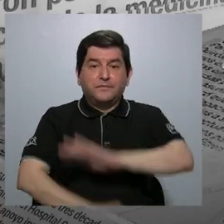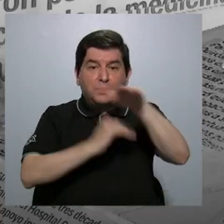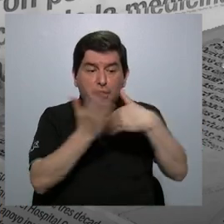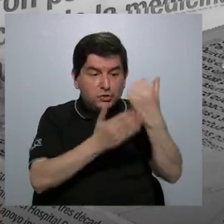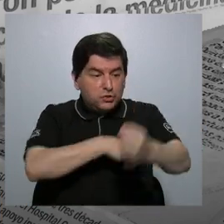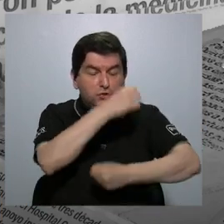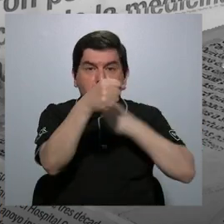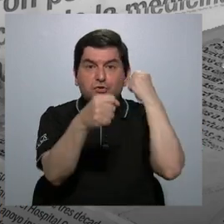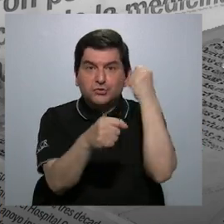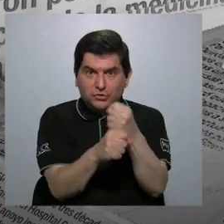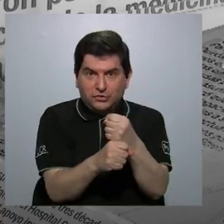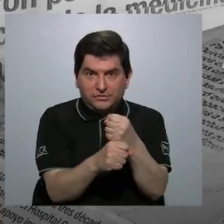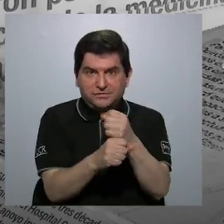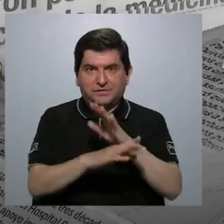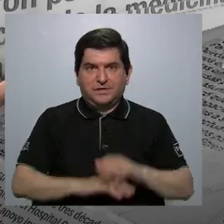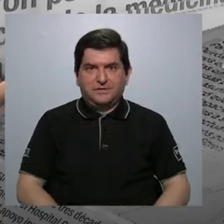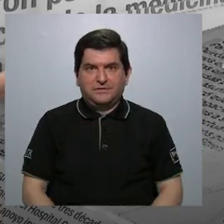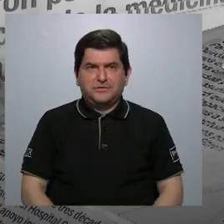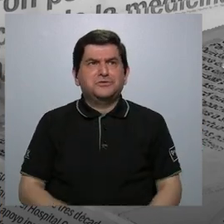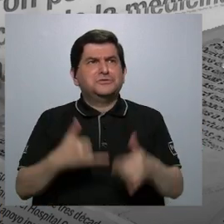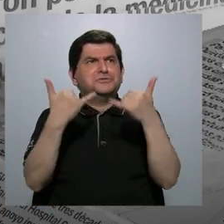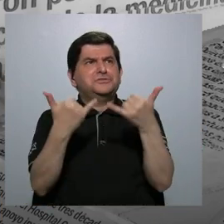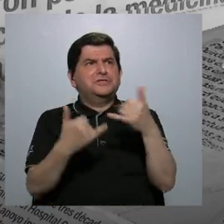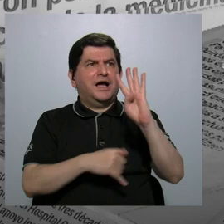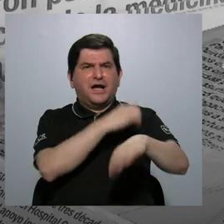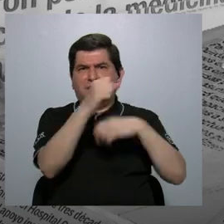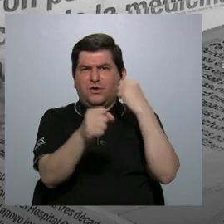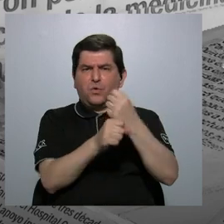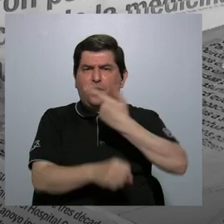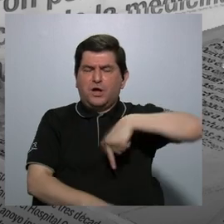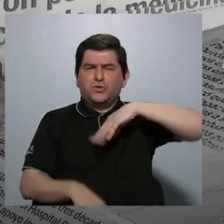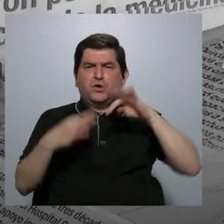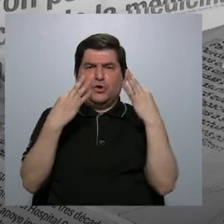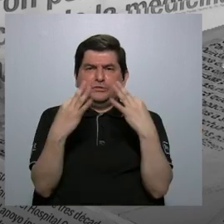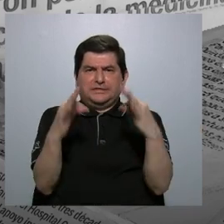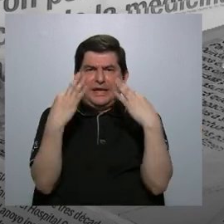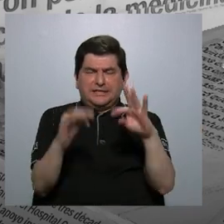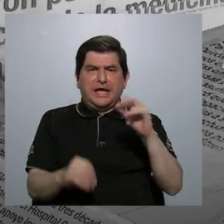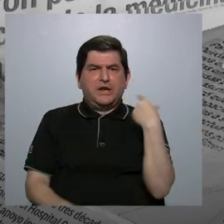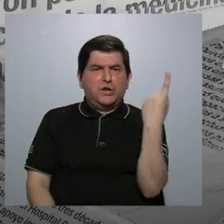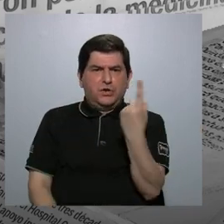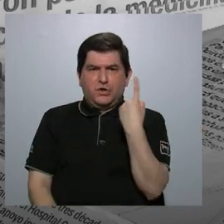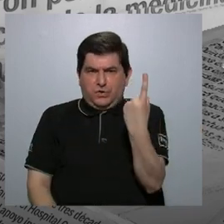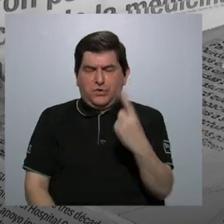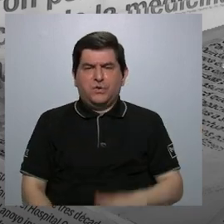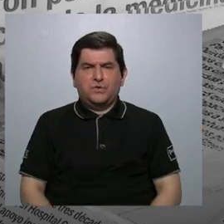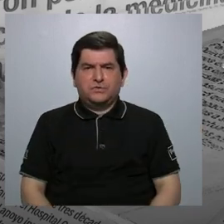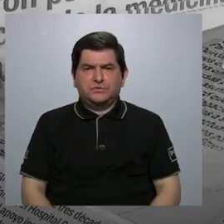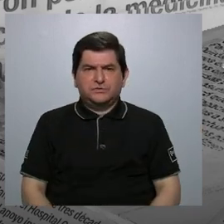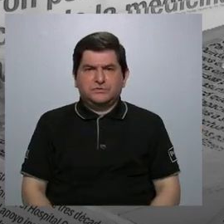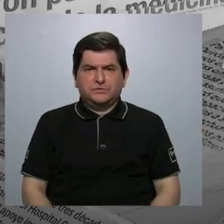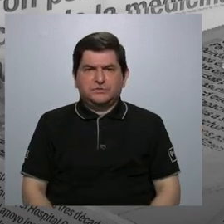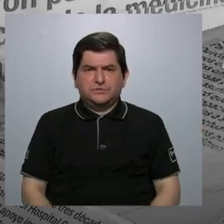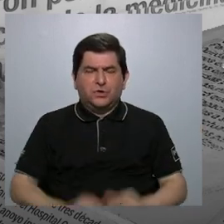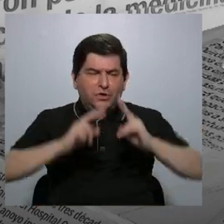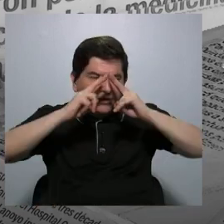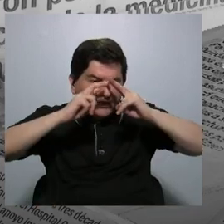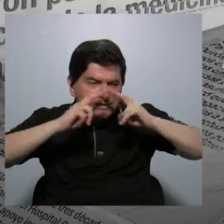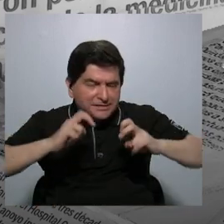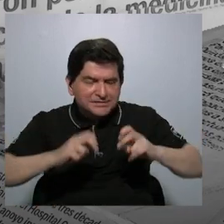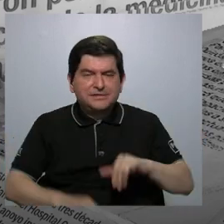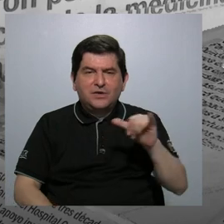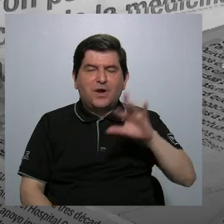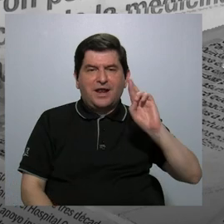los años, desde hace 4 años, hemos tratado no solo de generar la radiografía y